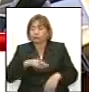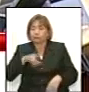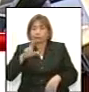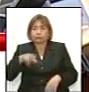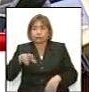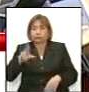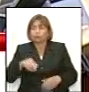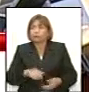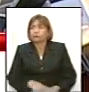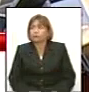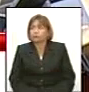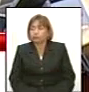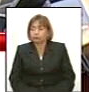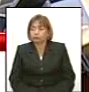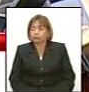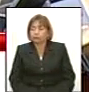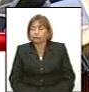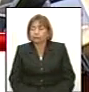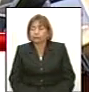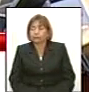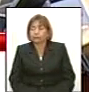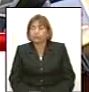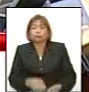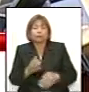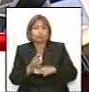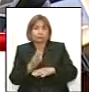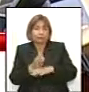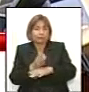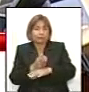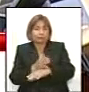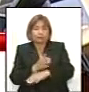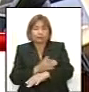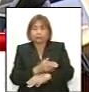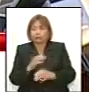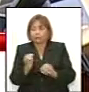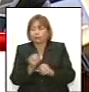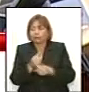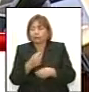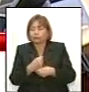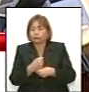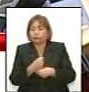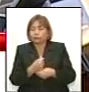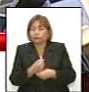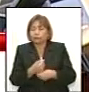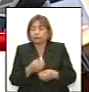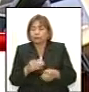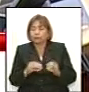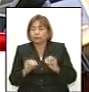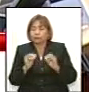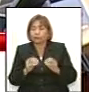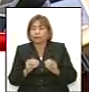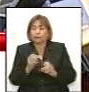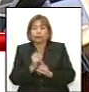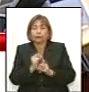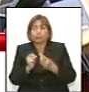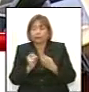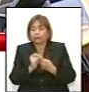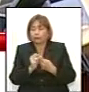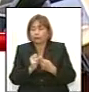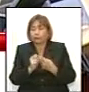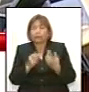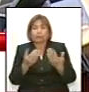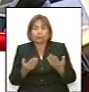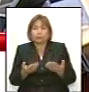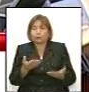estamos impulsando que ellos también puedan desarrollar una obra emblemática, por lo menos una obra emblemática asociada al programa